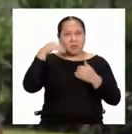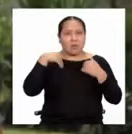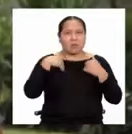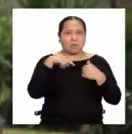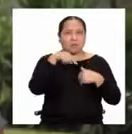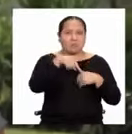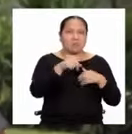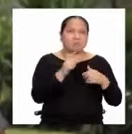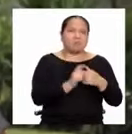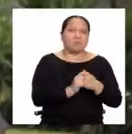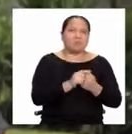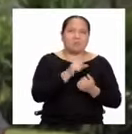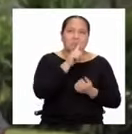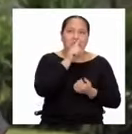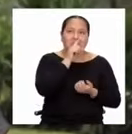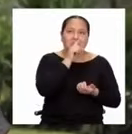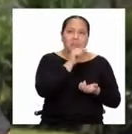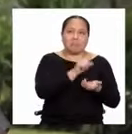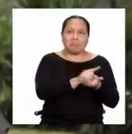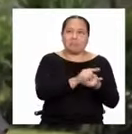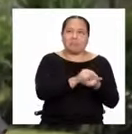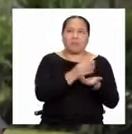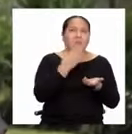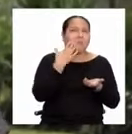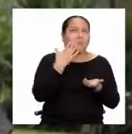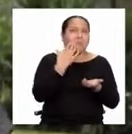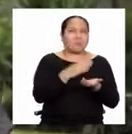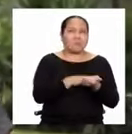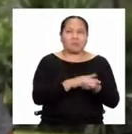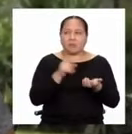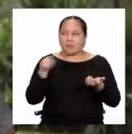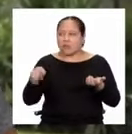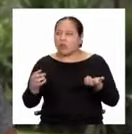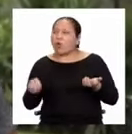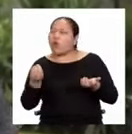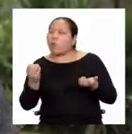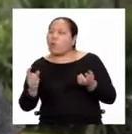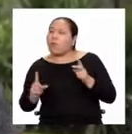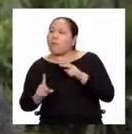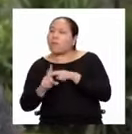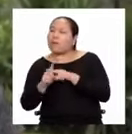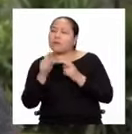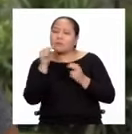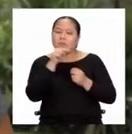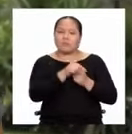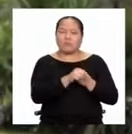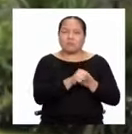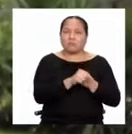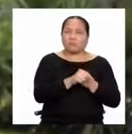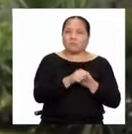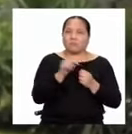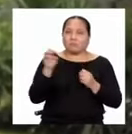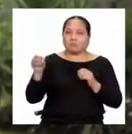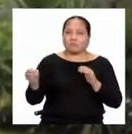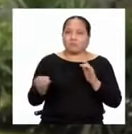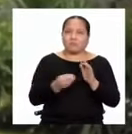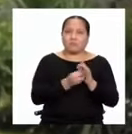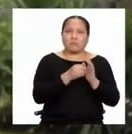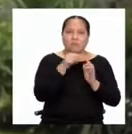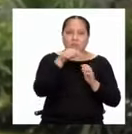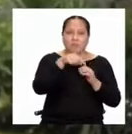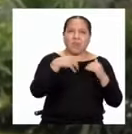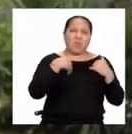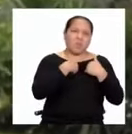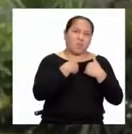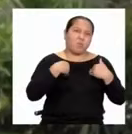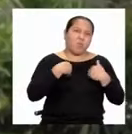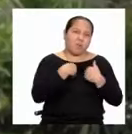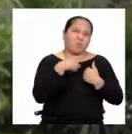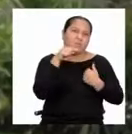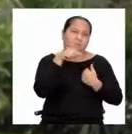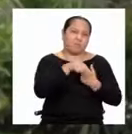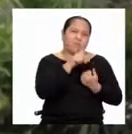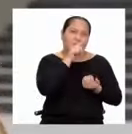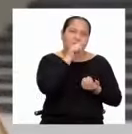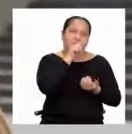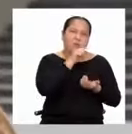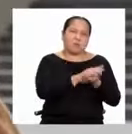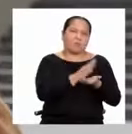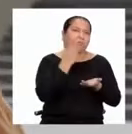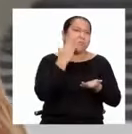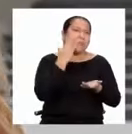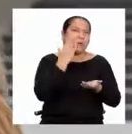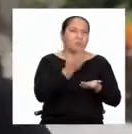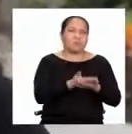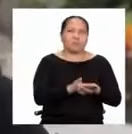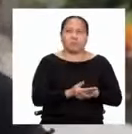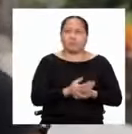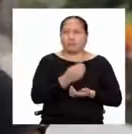gallina. Para que exista justamente el huevo, quien lo va a gestar es este animal, en este caso la gallina. No